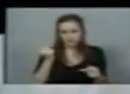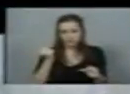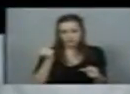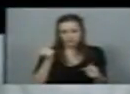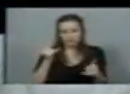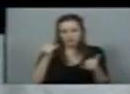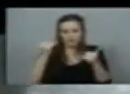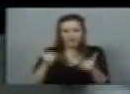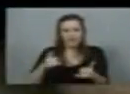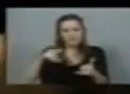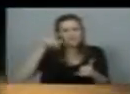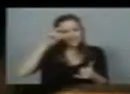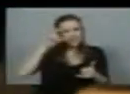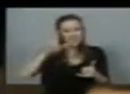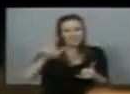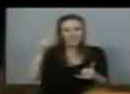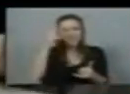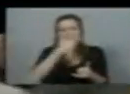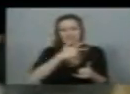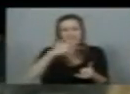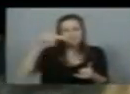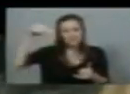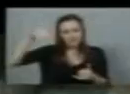nombre LHM,